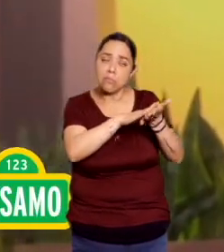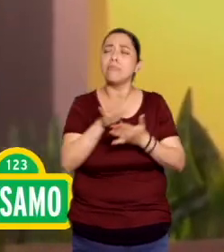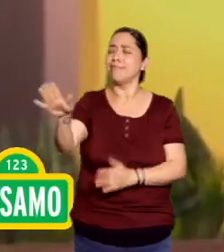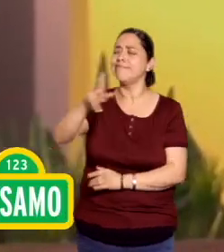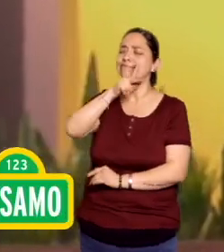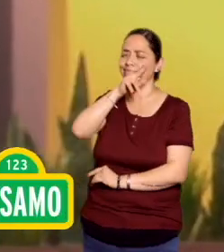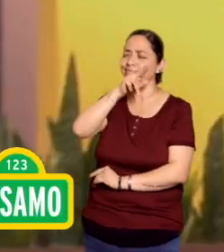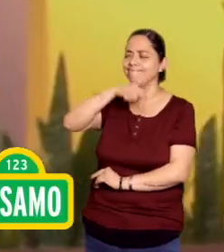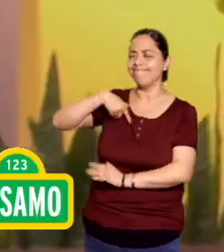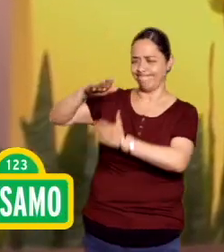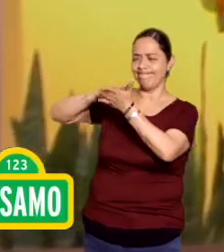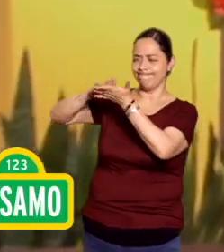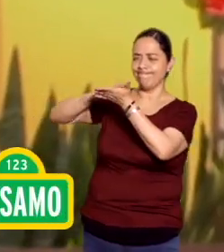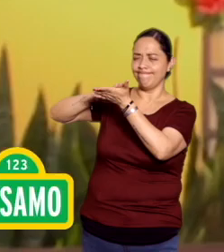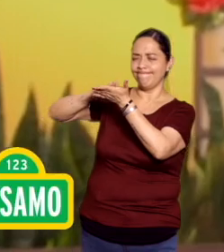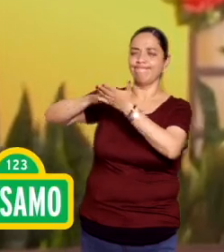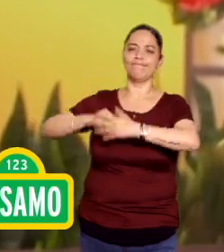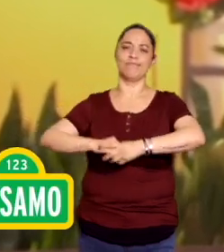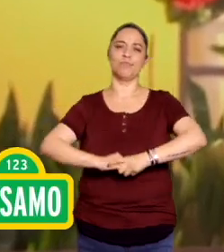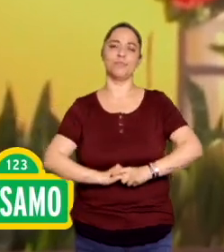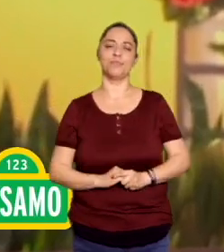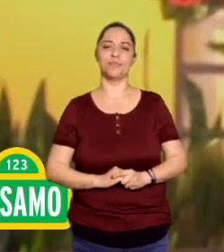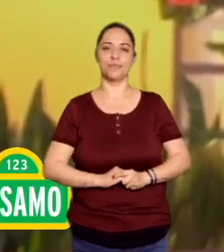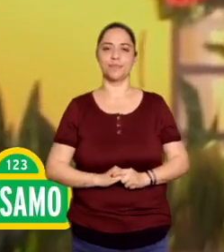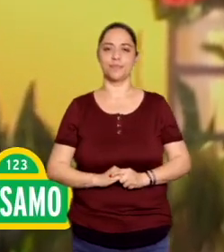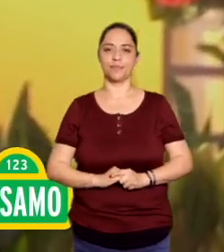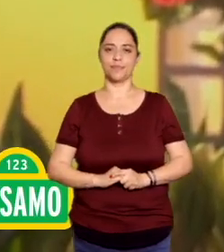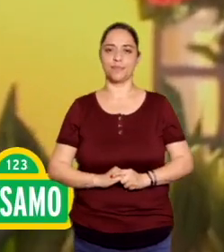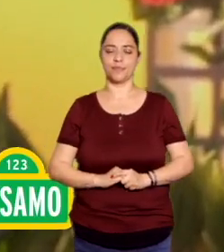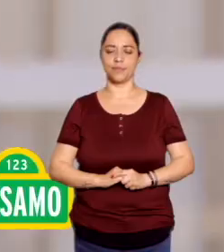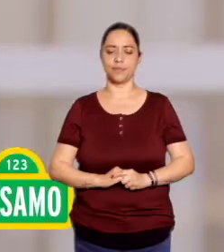borrarla. ¡Ah, no te preocupes! Yo luego la borro.